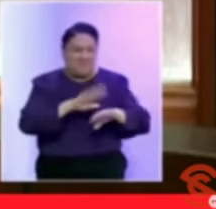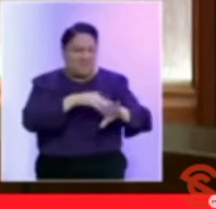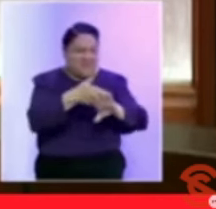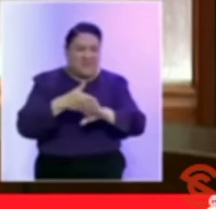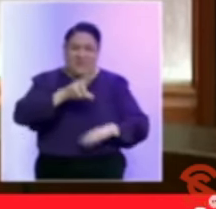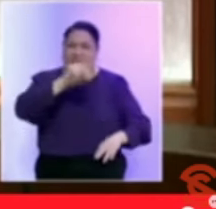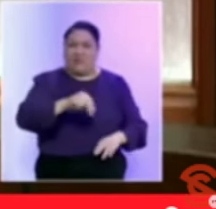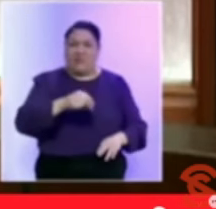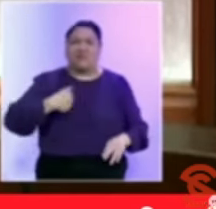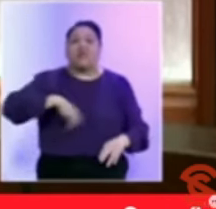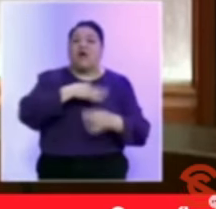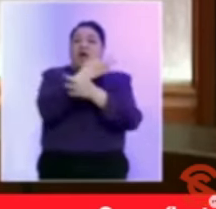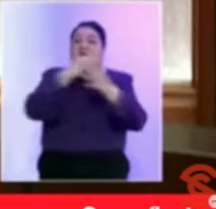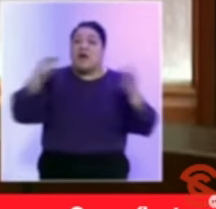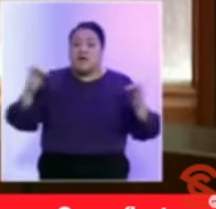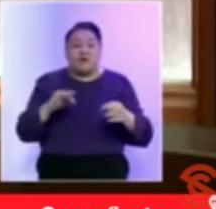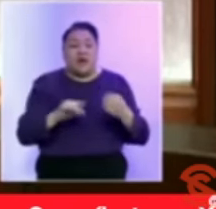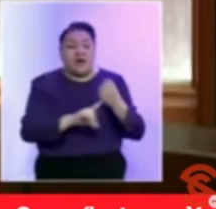rechazamos